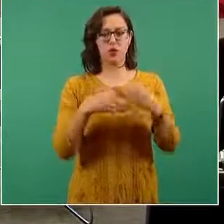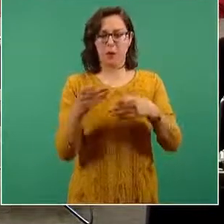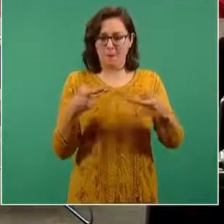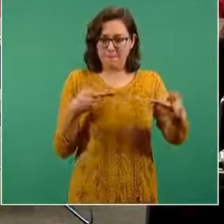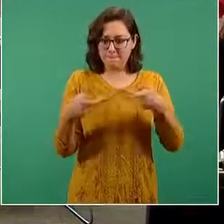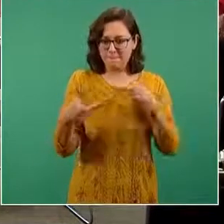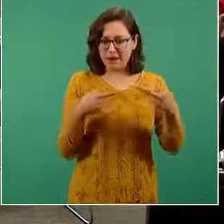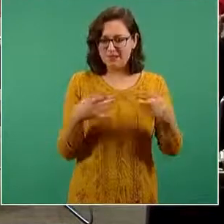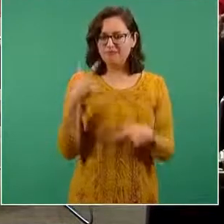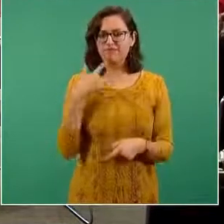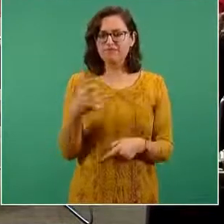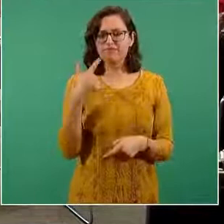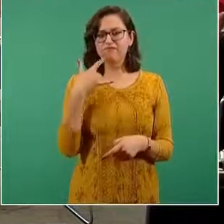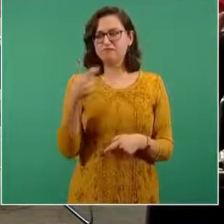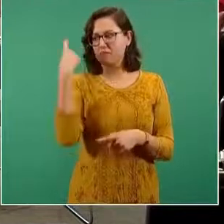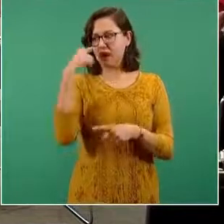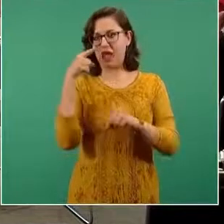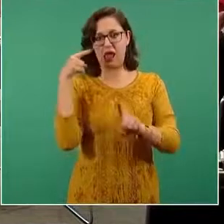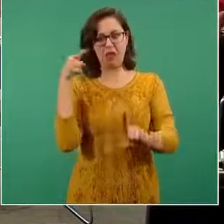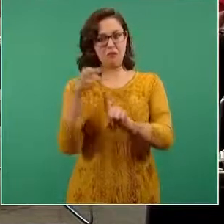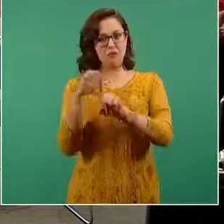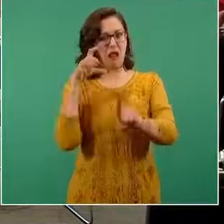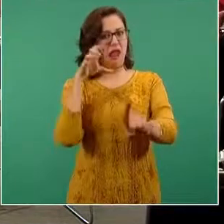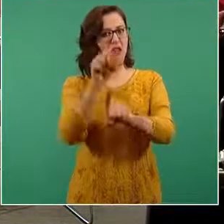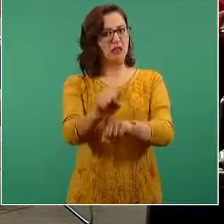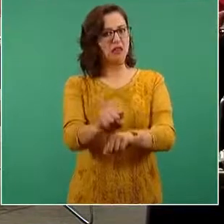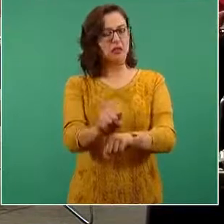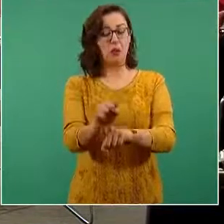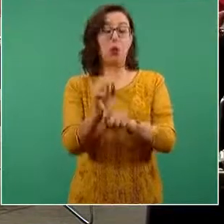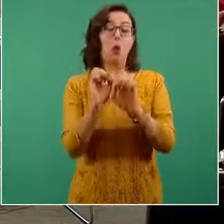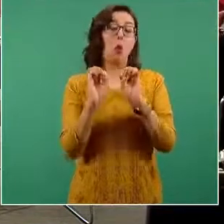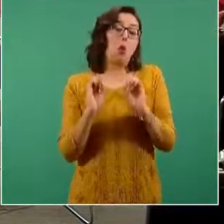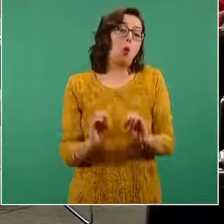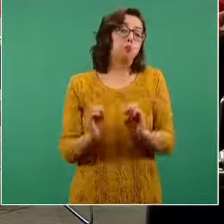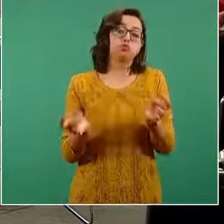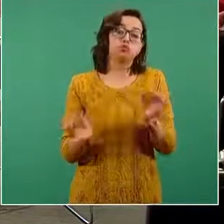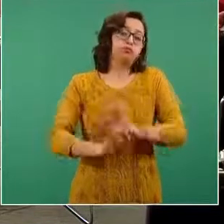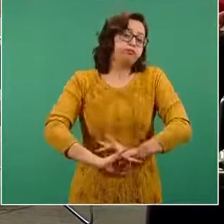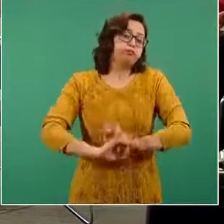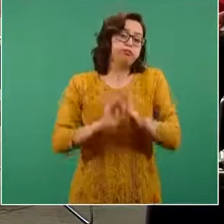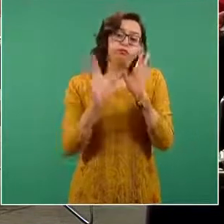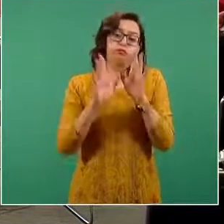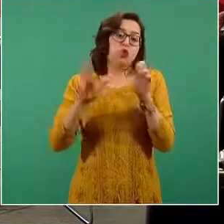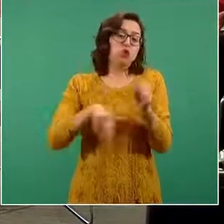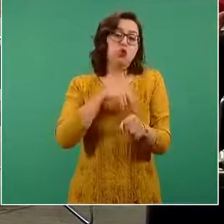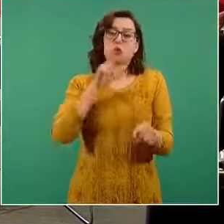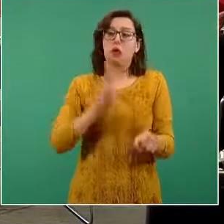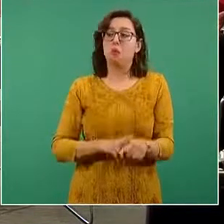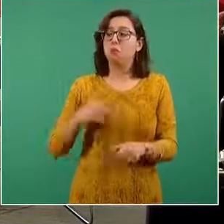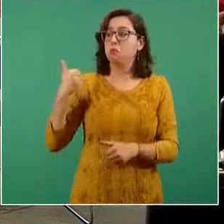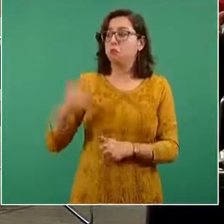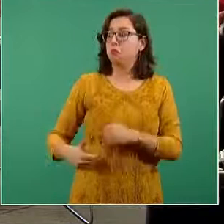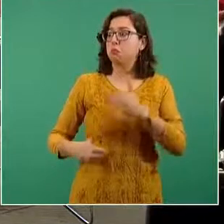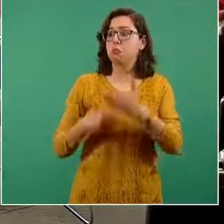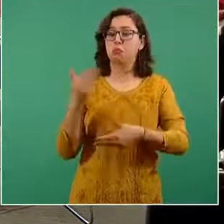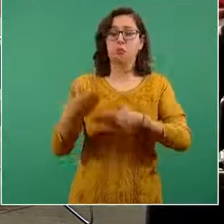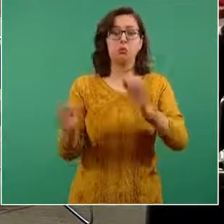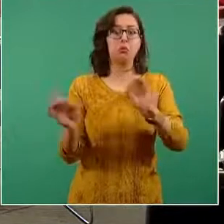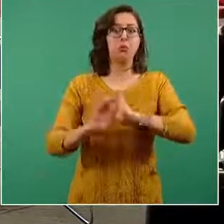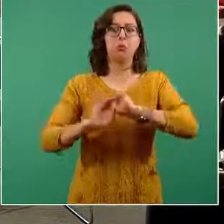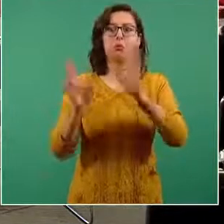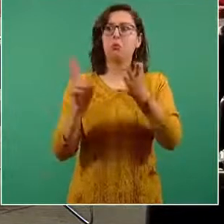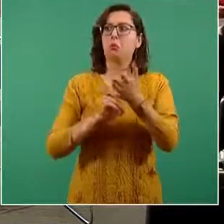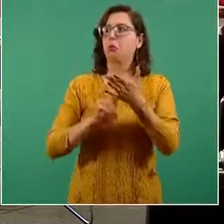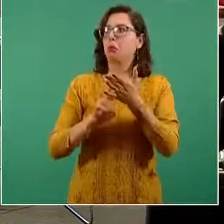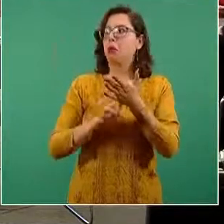lograr este objetivo, o considera que más bien fue el resultado natural, en todo caso, de las intervenciones, o ambos. Pero ¿qué nos